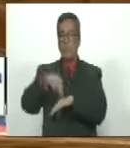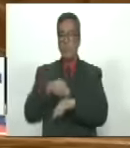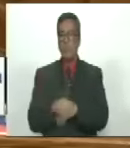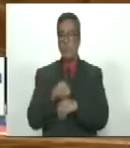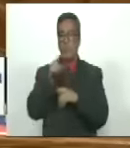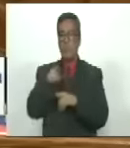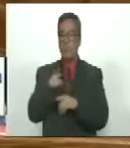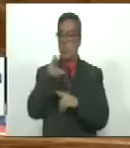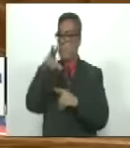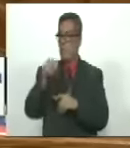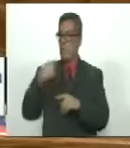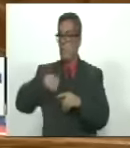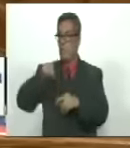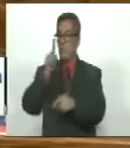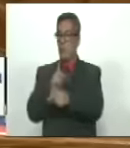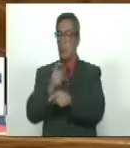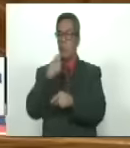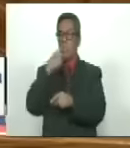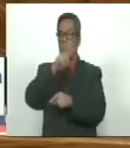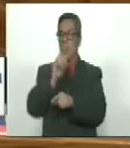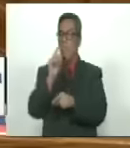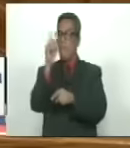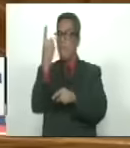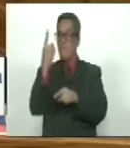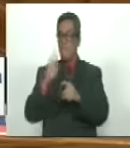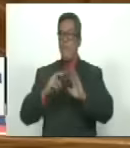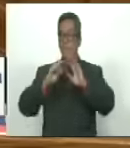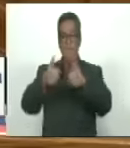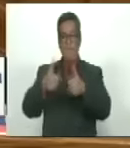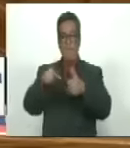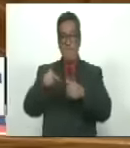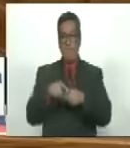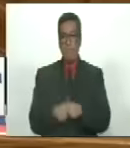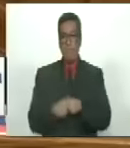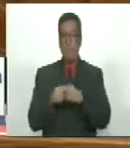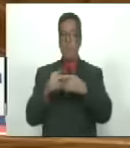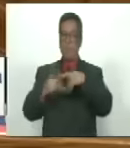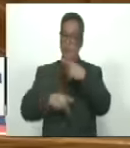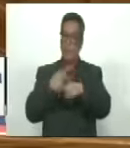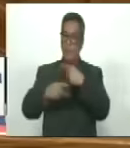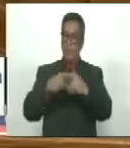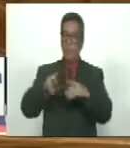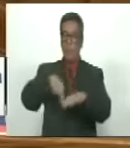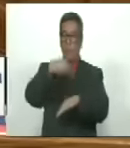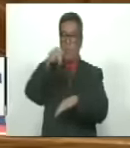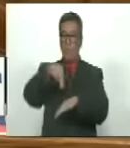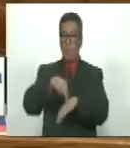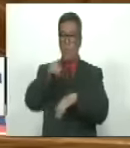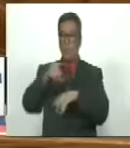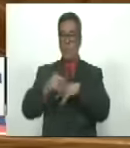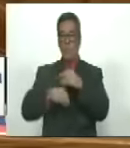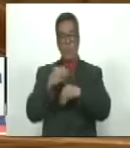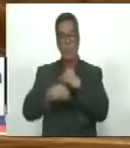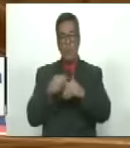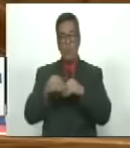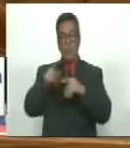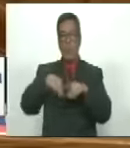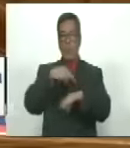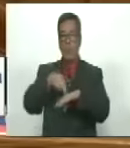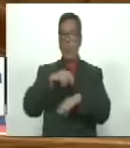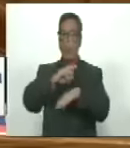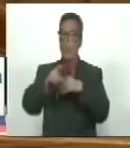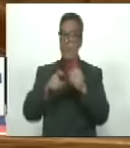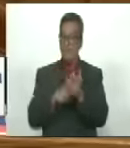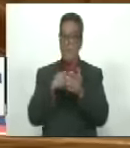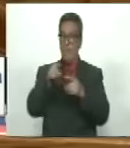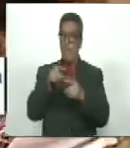Y esta no es la única consulta, esta es la primera y es el inicio de un gran proceso nacional que se está haciendo en este momento en simultáneo,